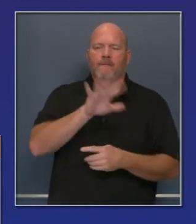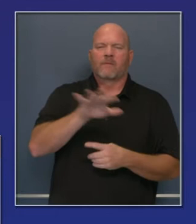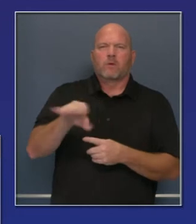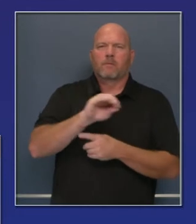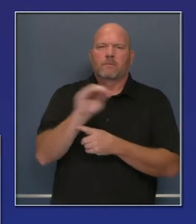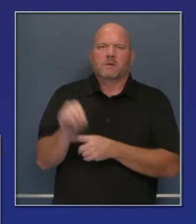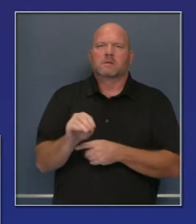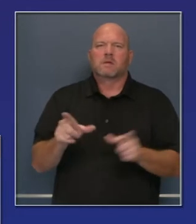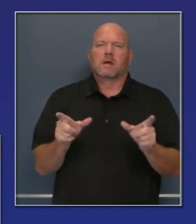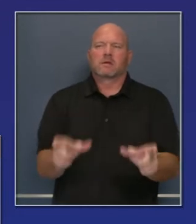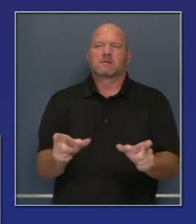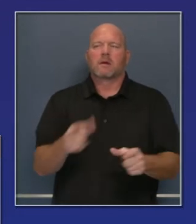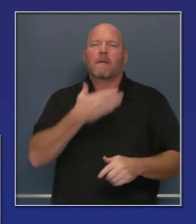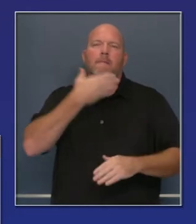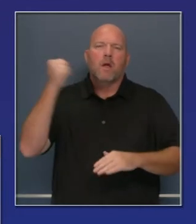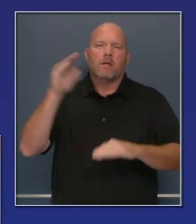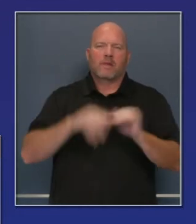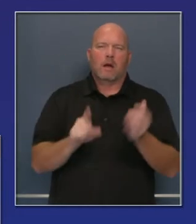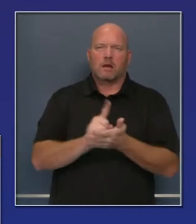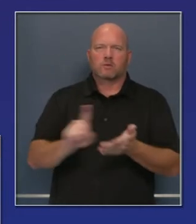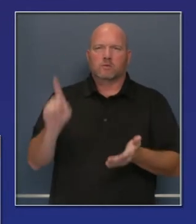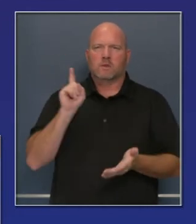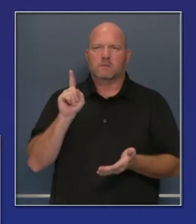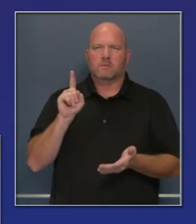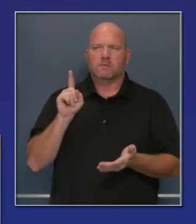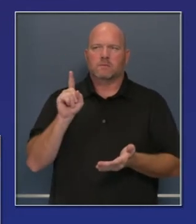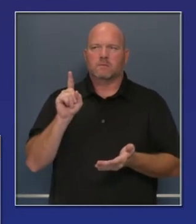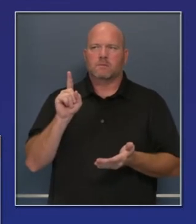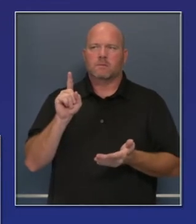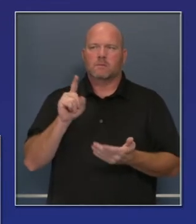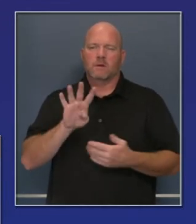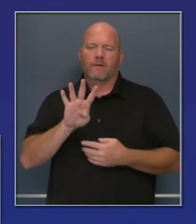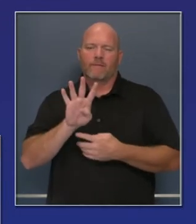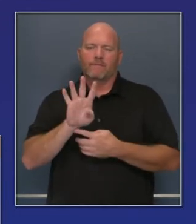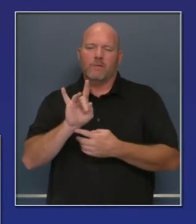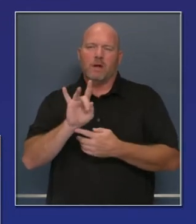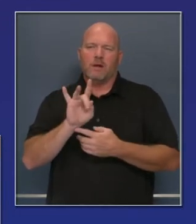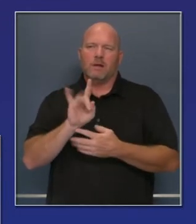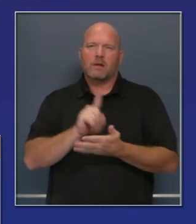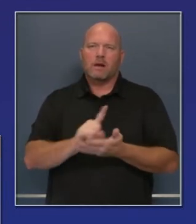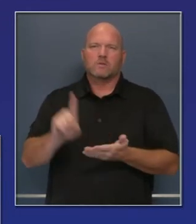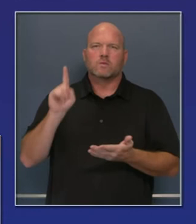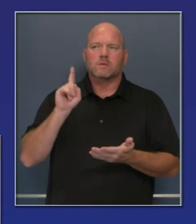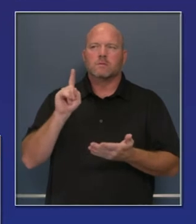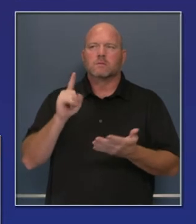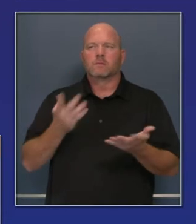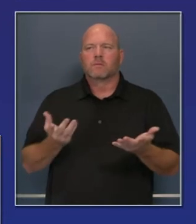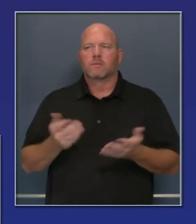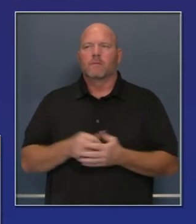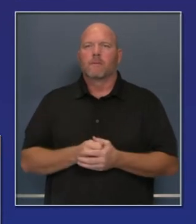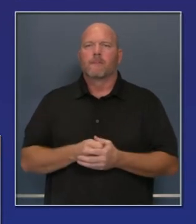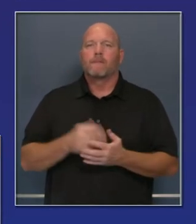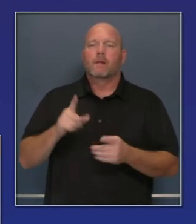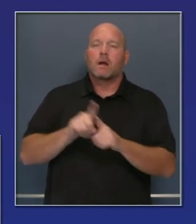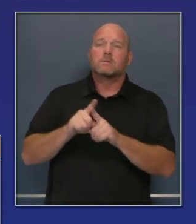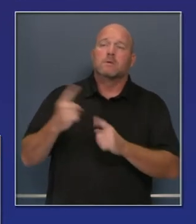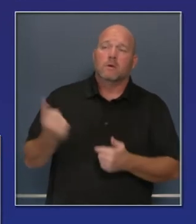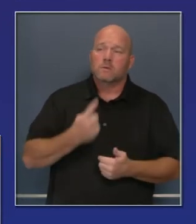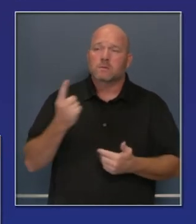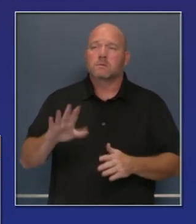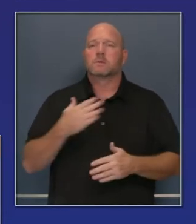batallar. Estamos a 55% de contención, un poco mejor que 48% de la semana pasada. Así que, como